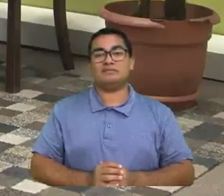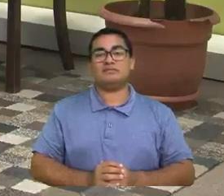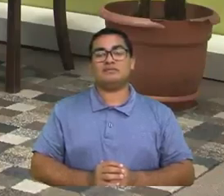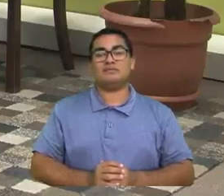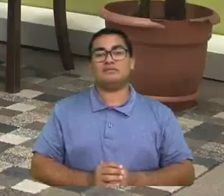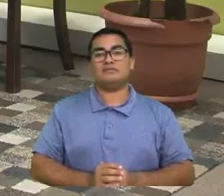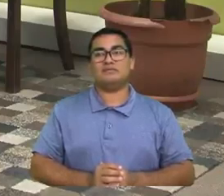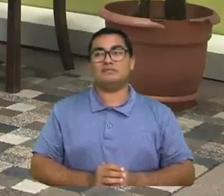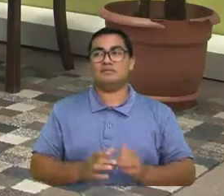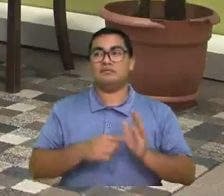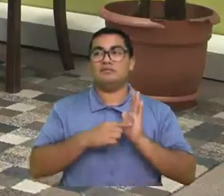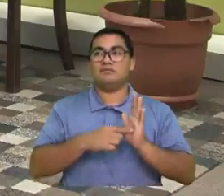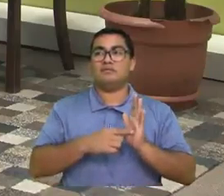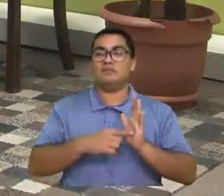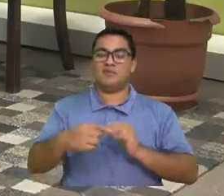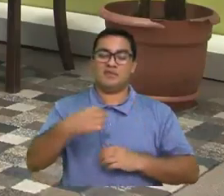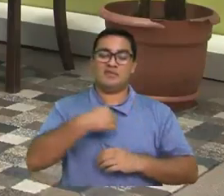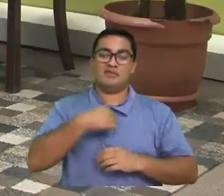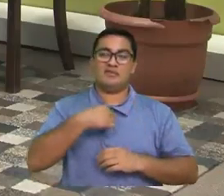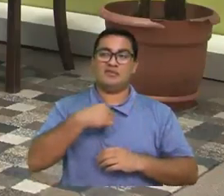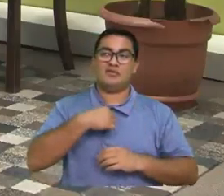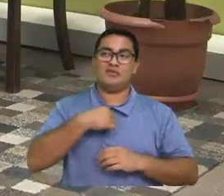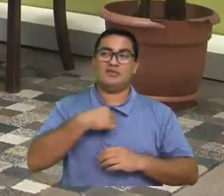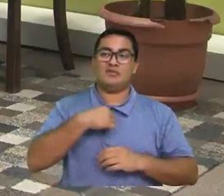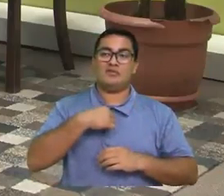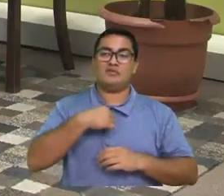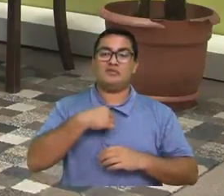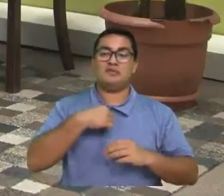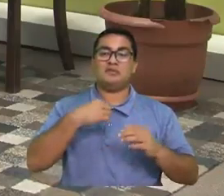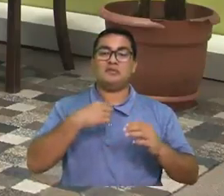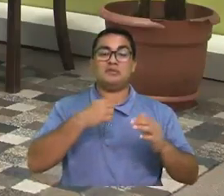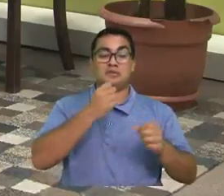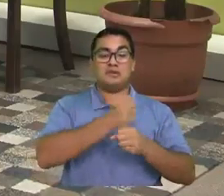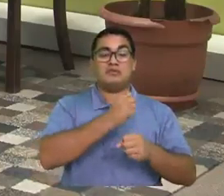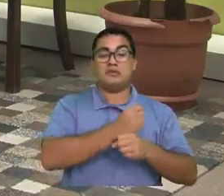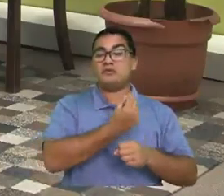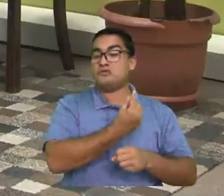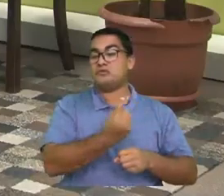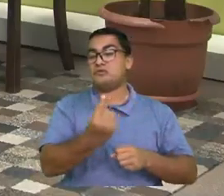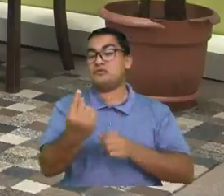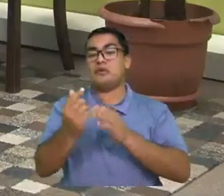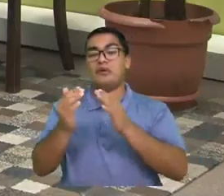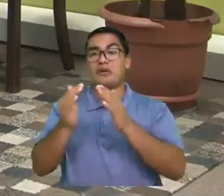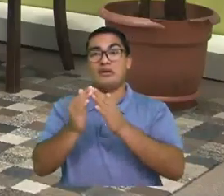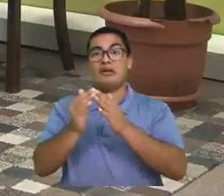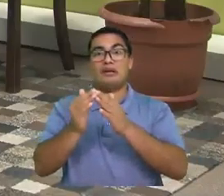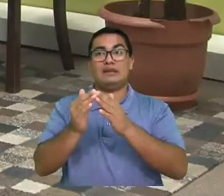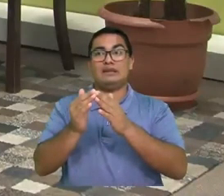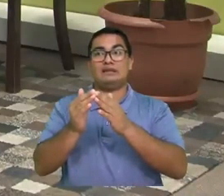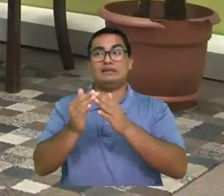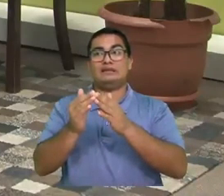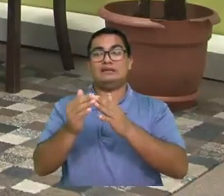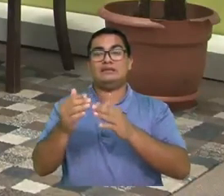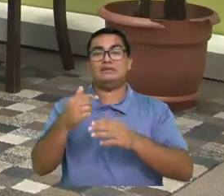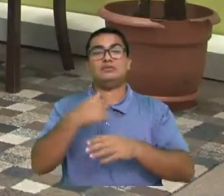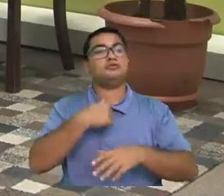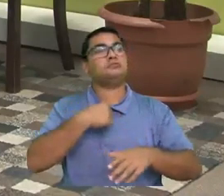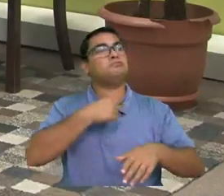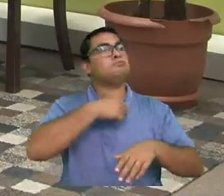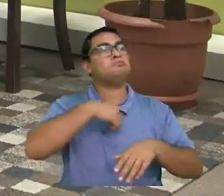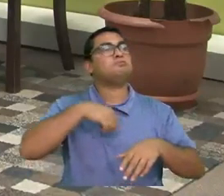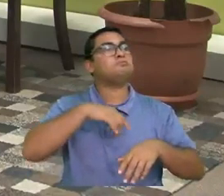si yo me mojo, ¿verdad?, en el trayecto que yo salgo de mi trabajo para mi casa o de andar en la venta, pues, hacia la